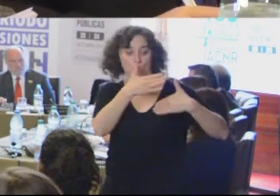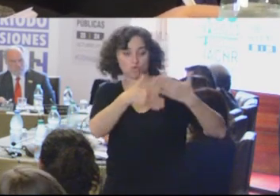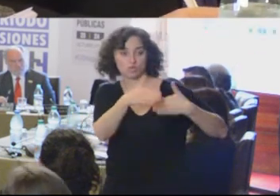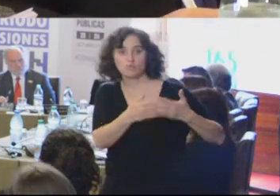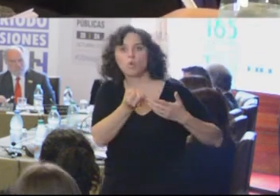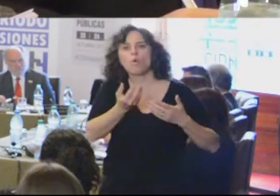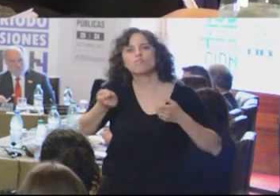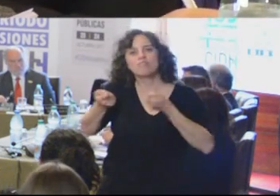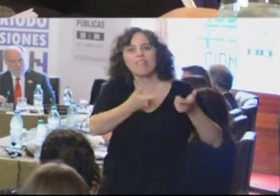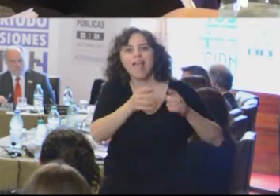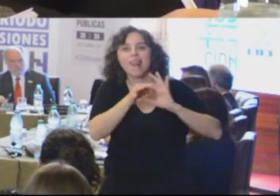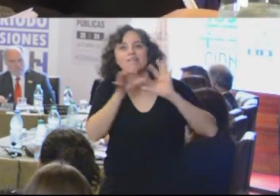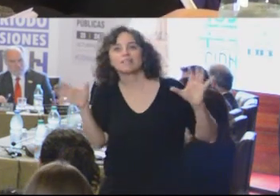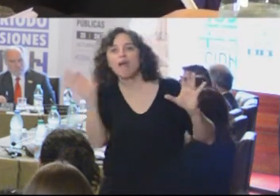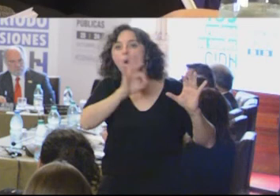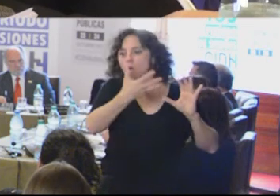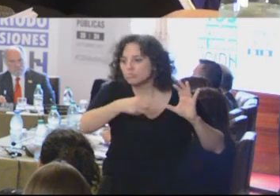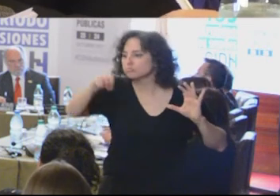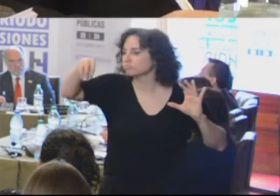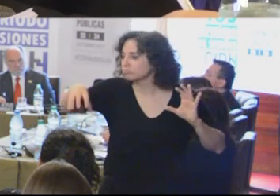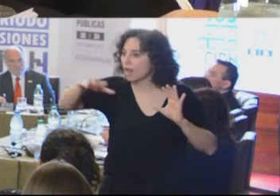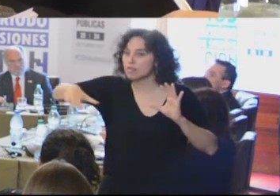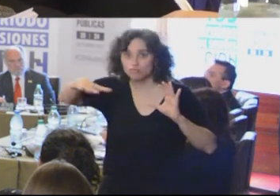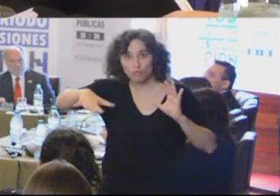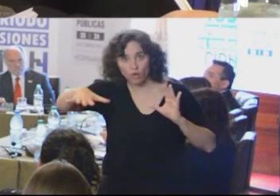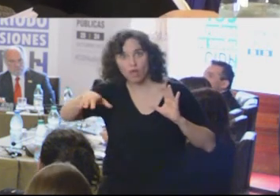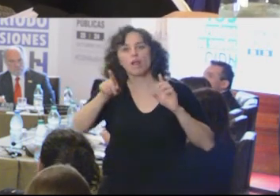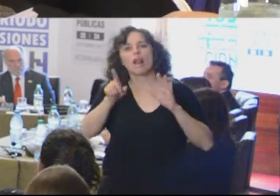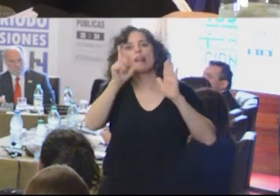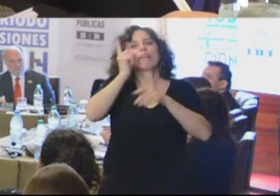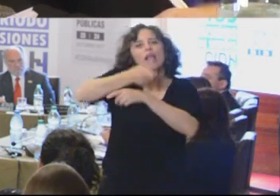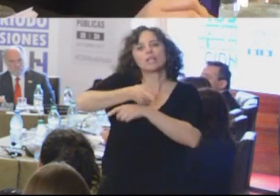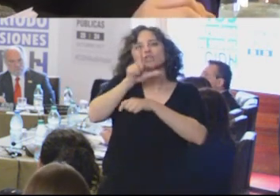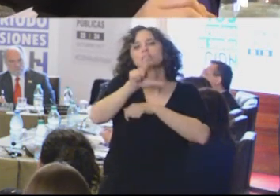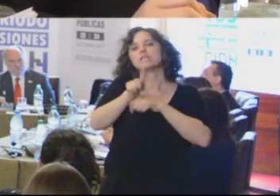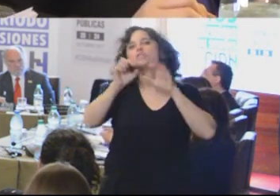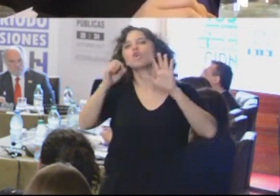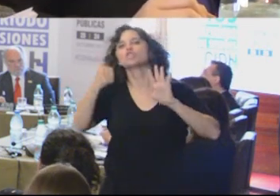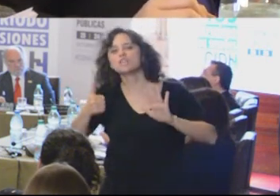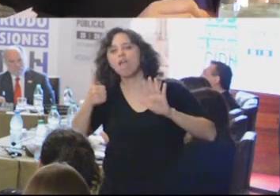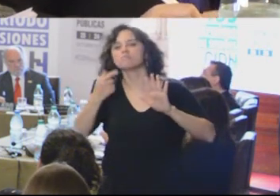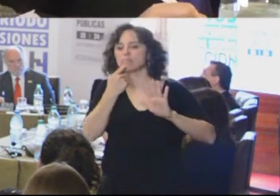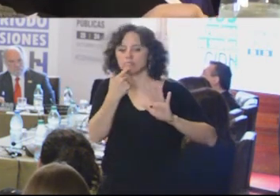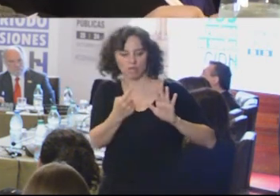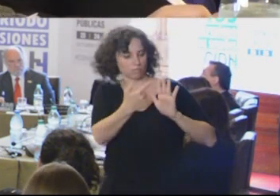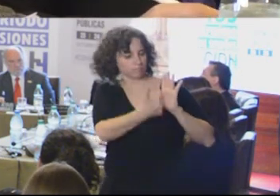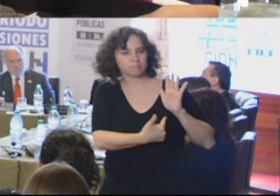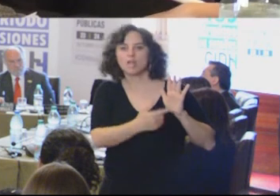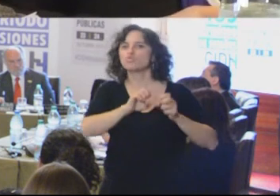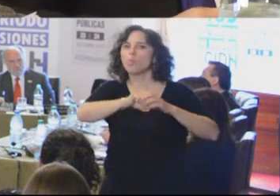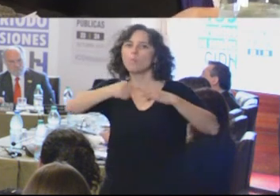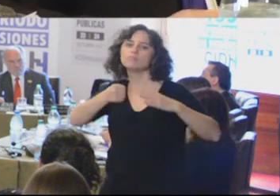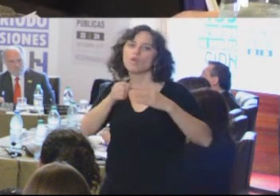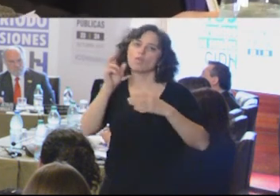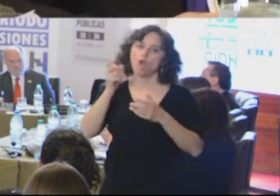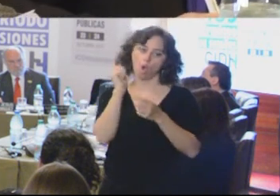concediera la libertad o el traslado a la zona a ver edad el decreto 706 consagró la suspensión de las órdenes